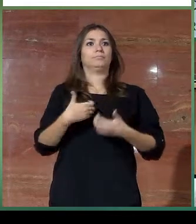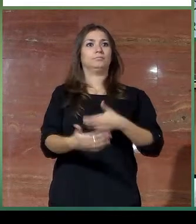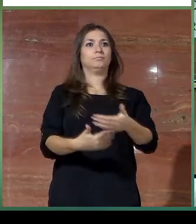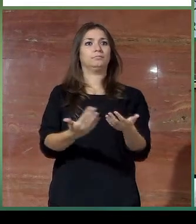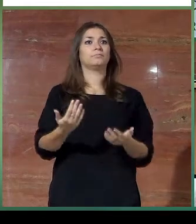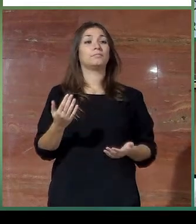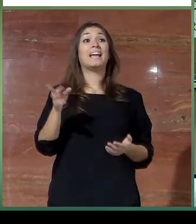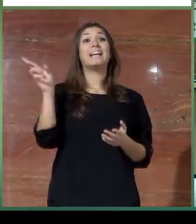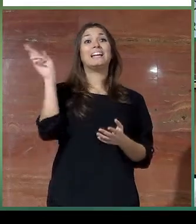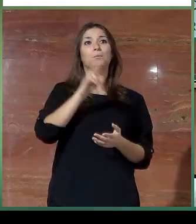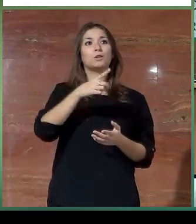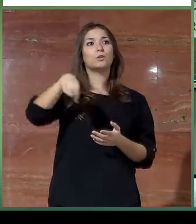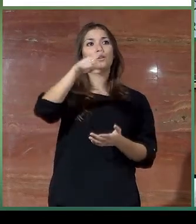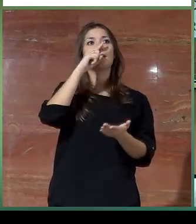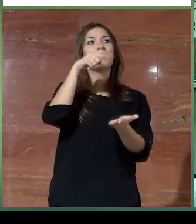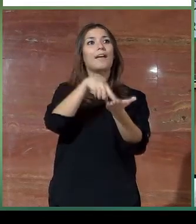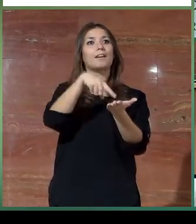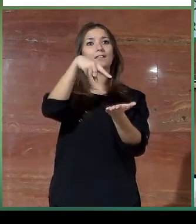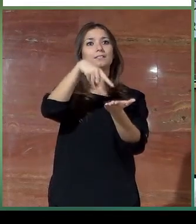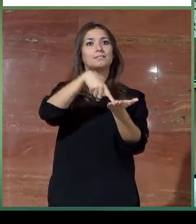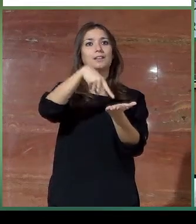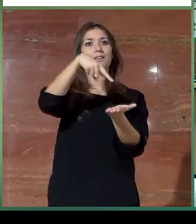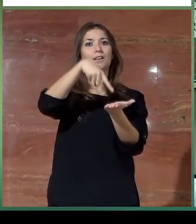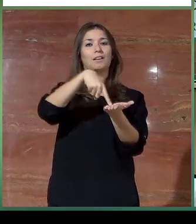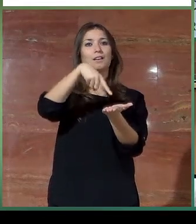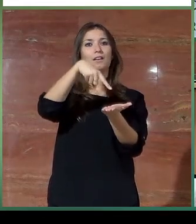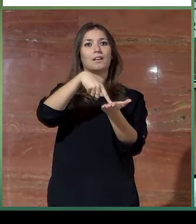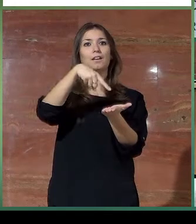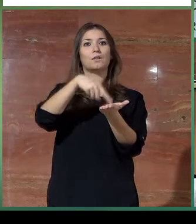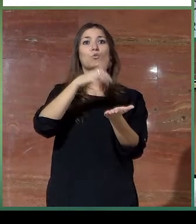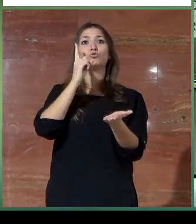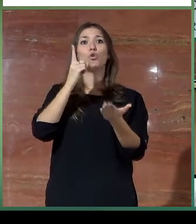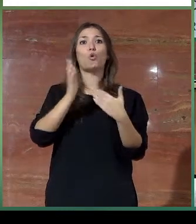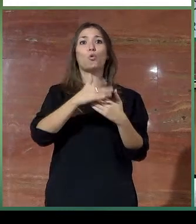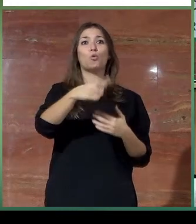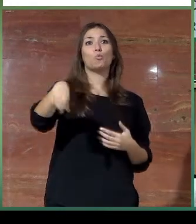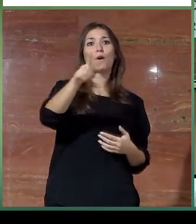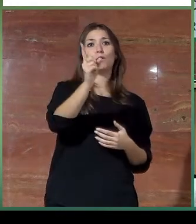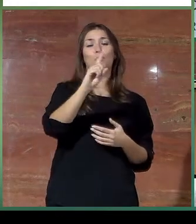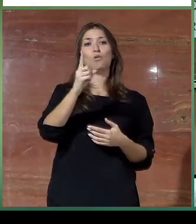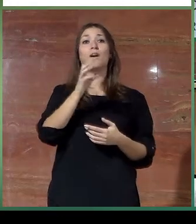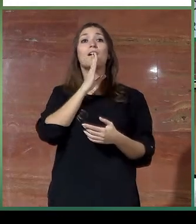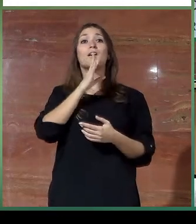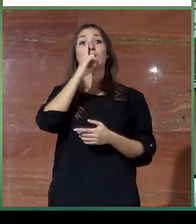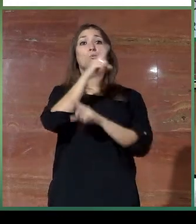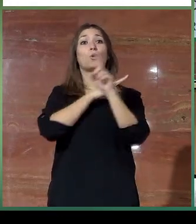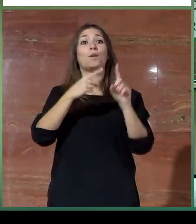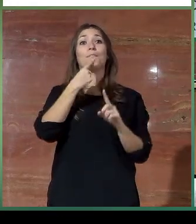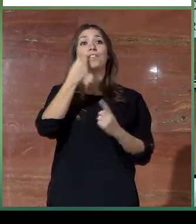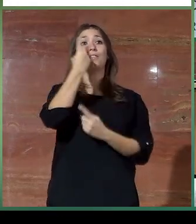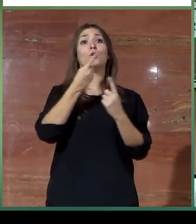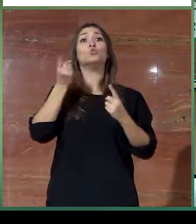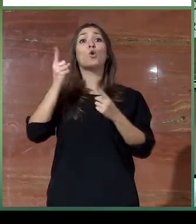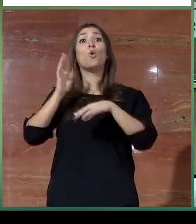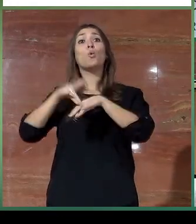de, repito, exigir. Porque claro, no solo ellos son culpables, o parte de la culpa. El problema, como decía alguien, no solo son los